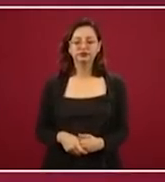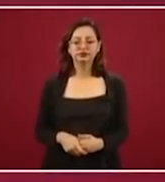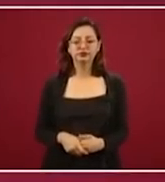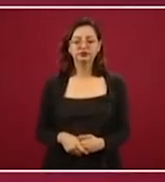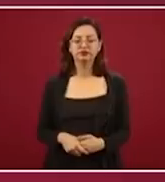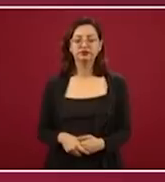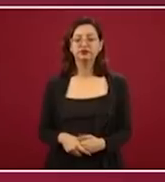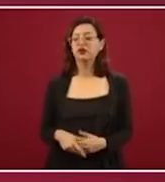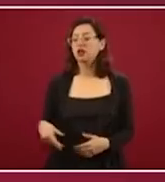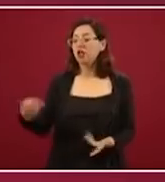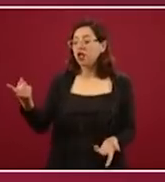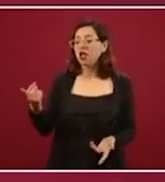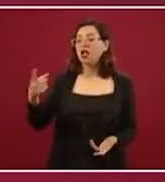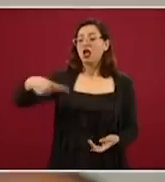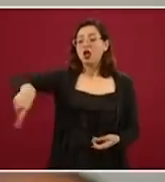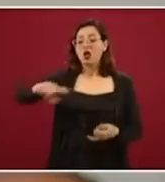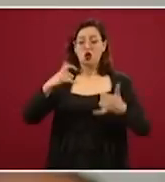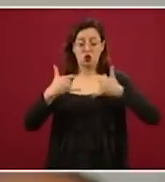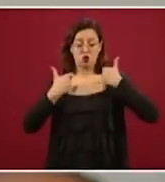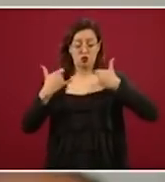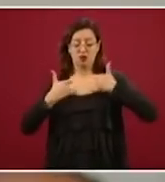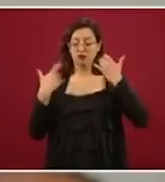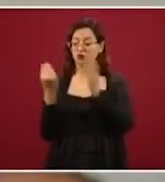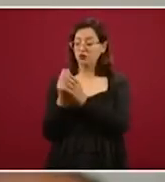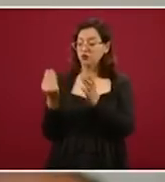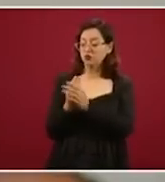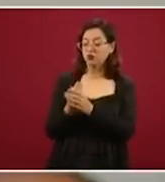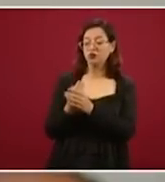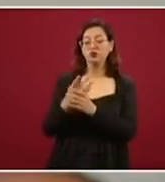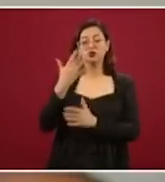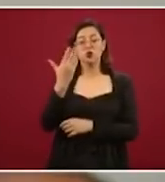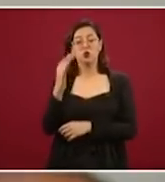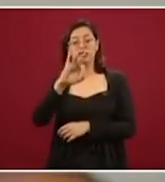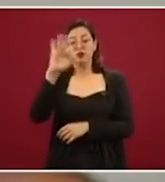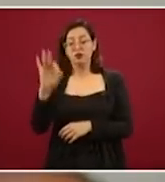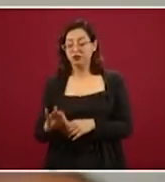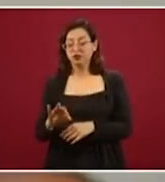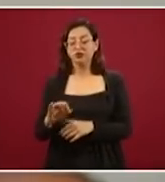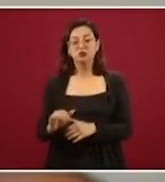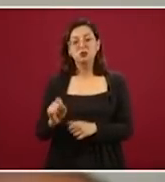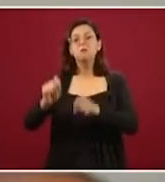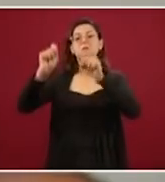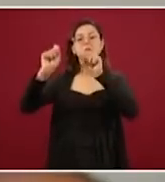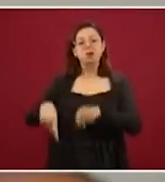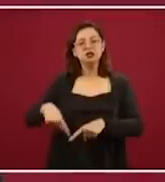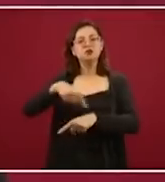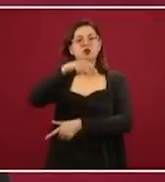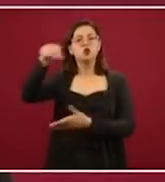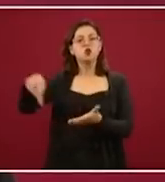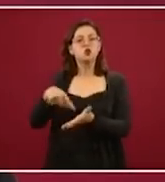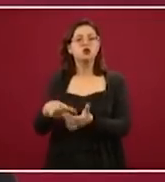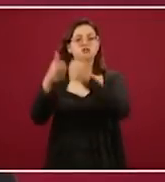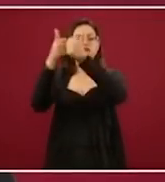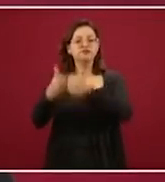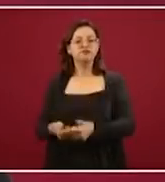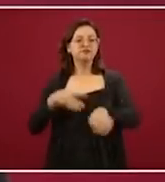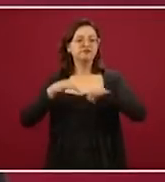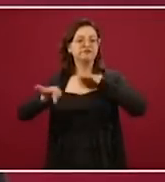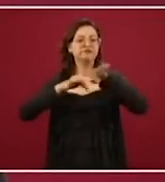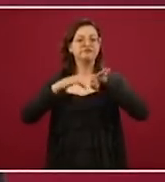La mitad de los jóvenes que están ya terminando sus cursos se están quedando a trabajar en las mismas